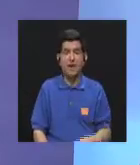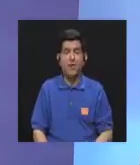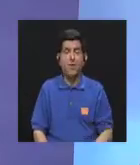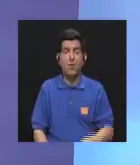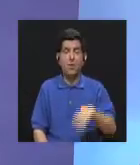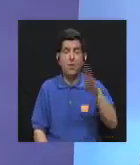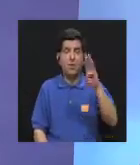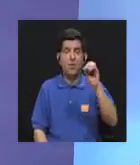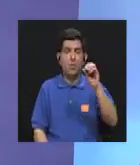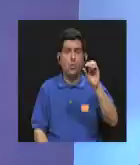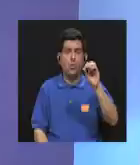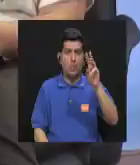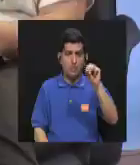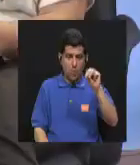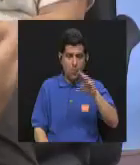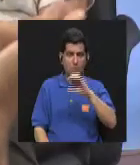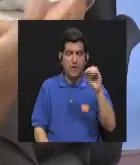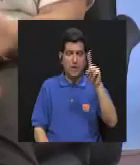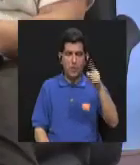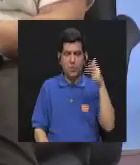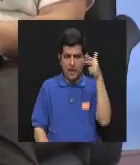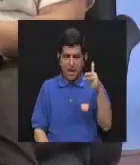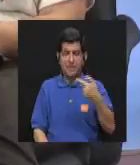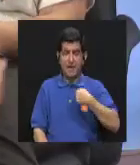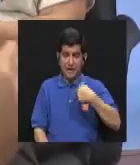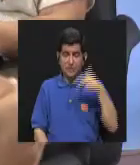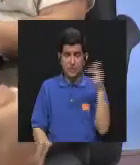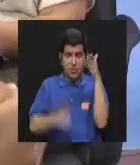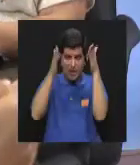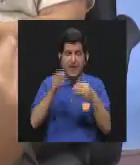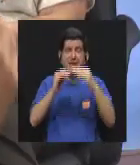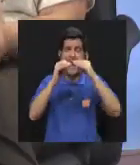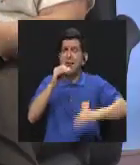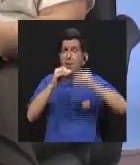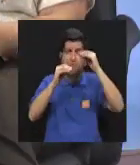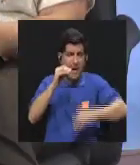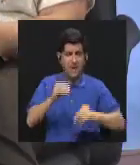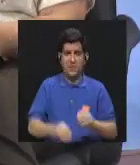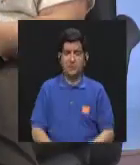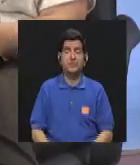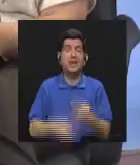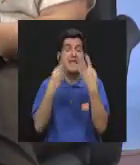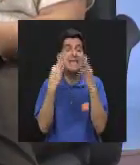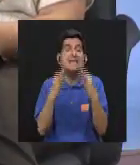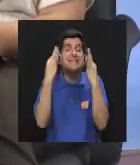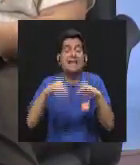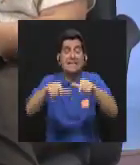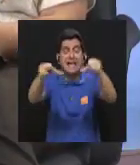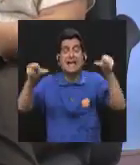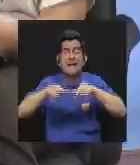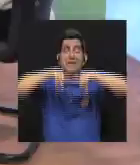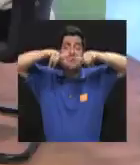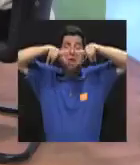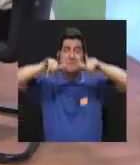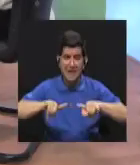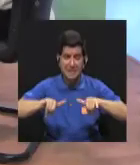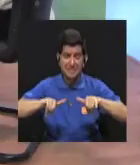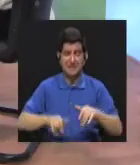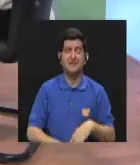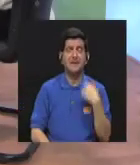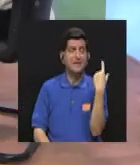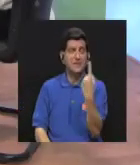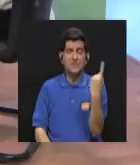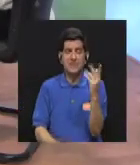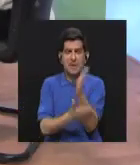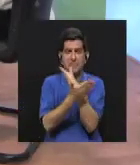era. El camarógrafo era yo, o sea, éramos lo menos posible. Y tratar de estar ahí permanentemente como para que